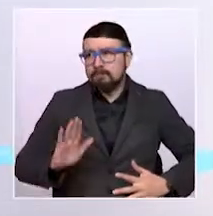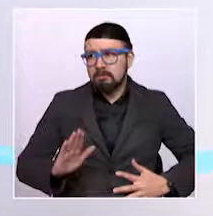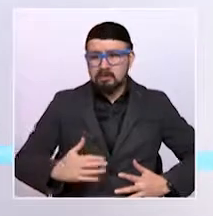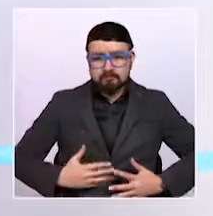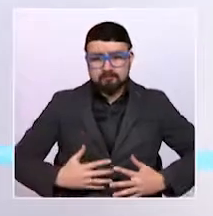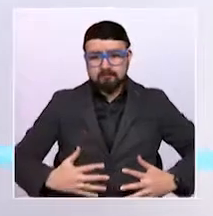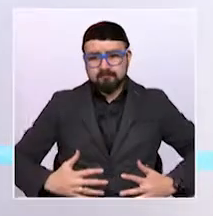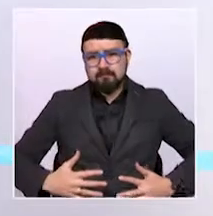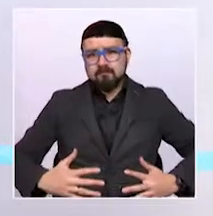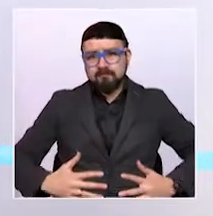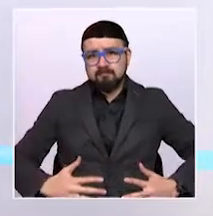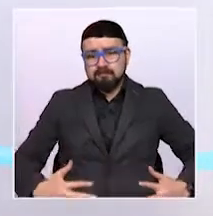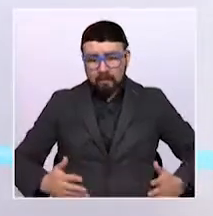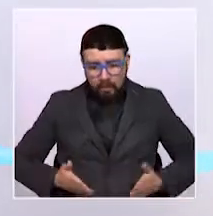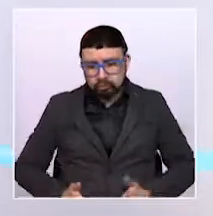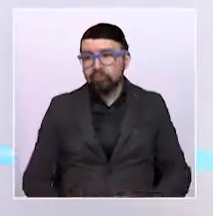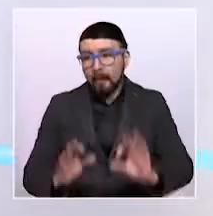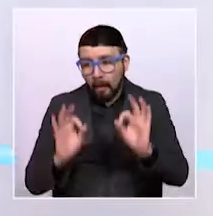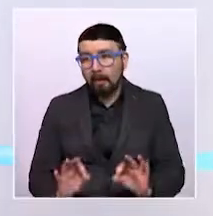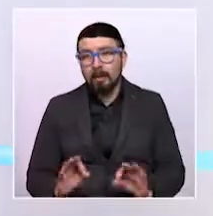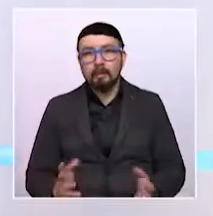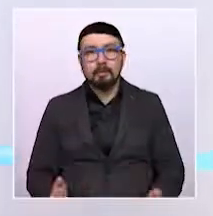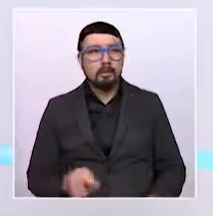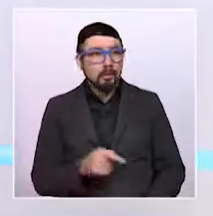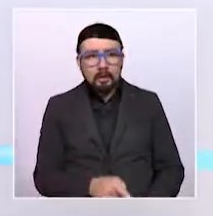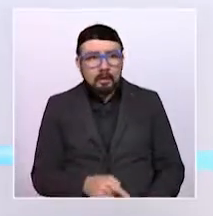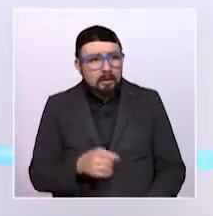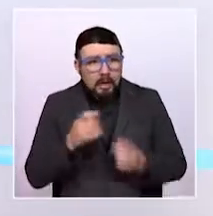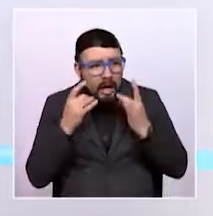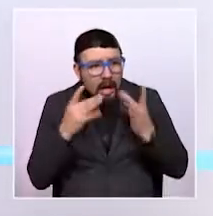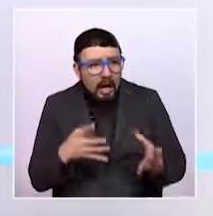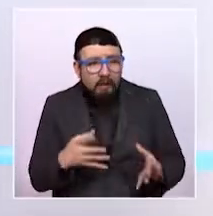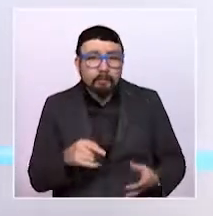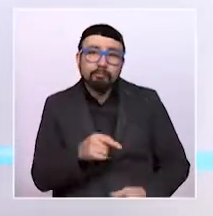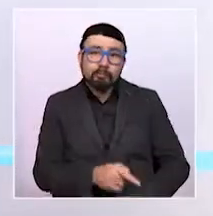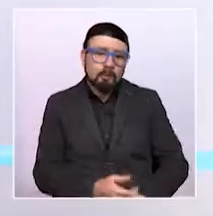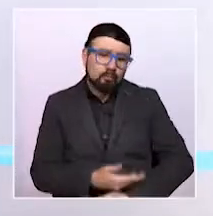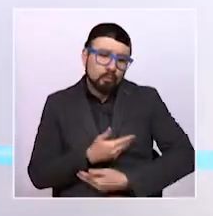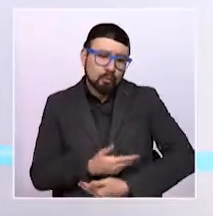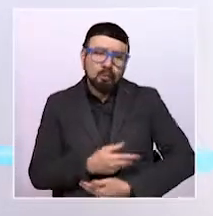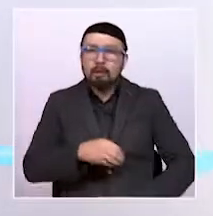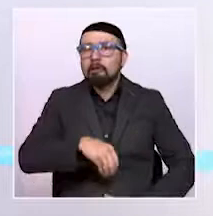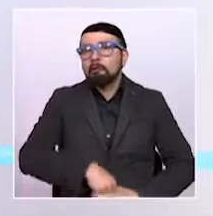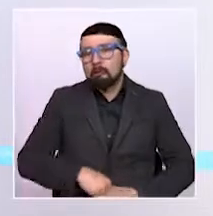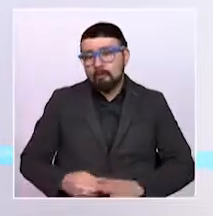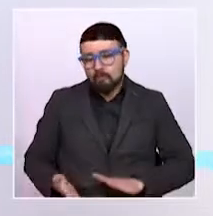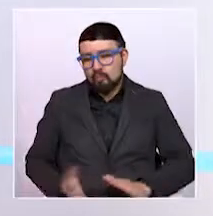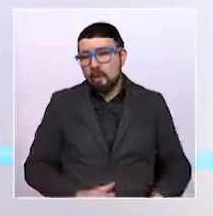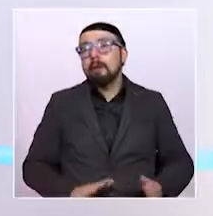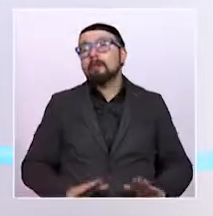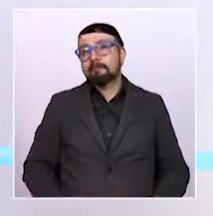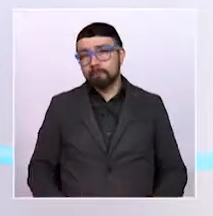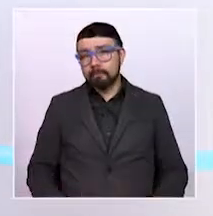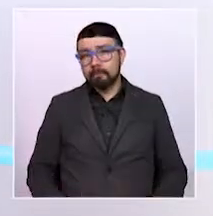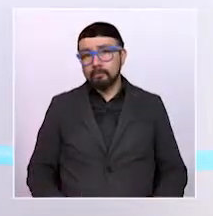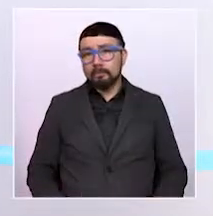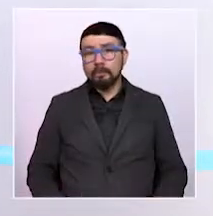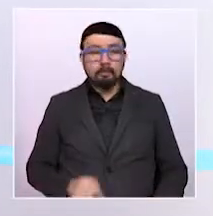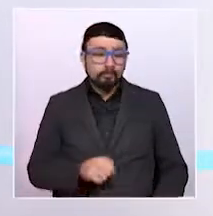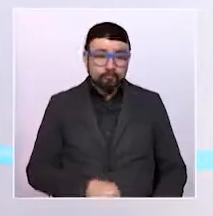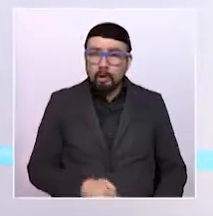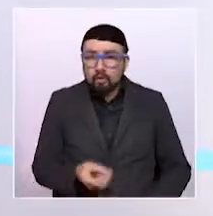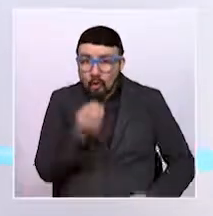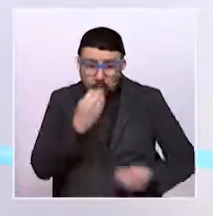y la complicación más grave quizás es una muerte del bebé dentro del útero secundario a una mala alimentación